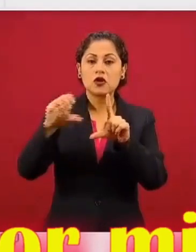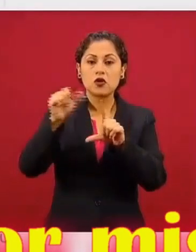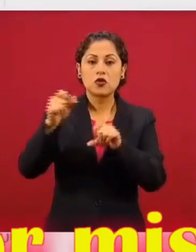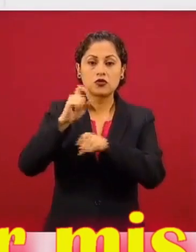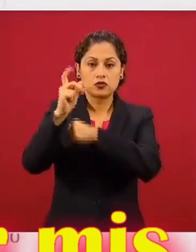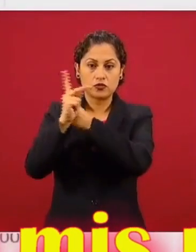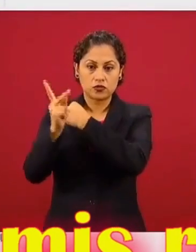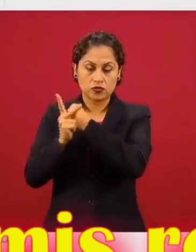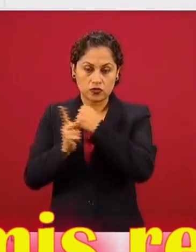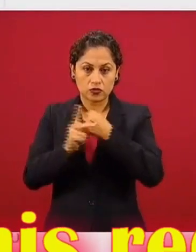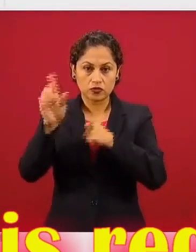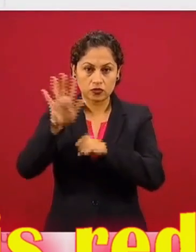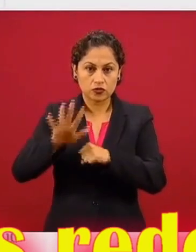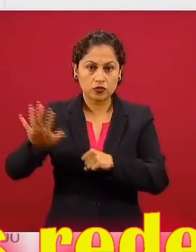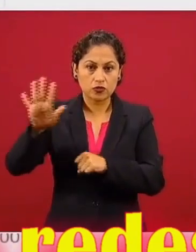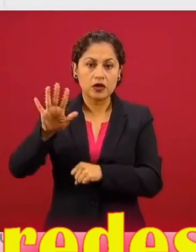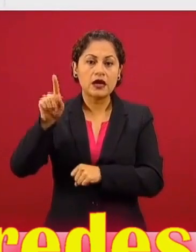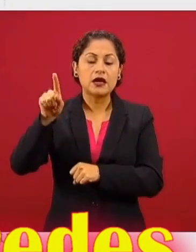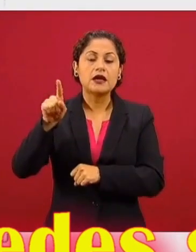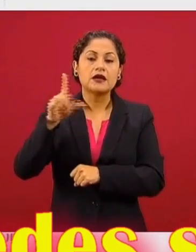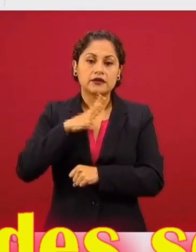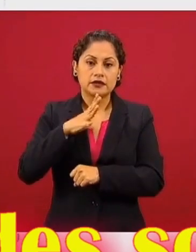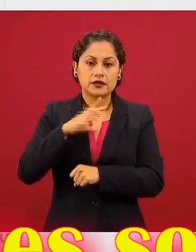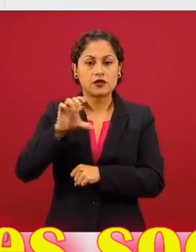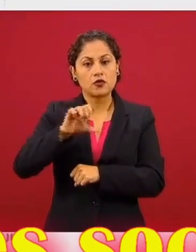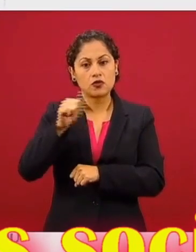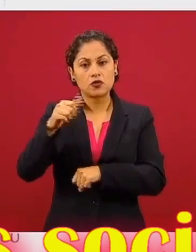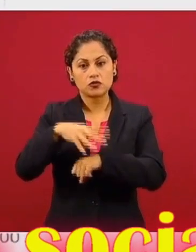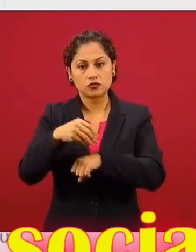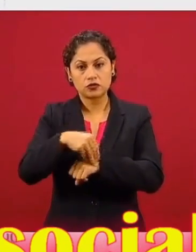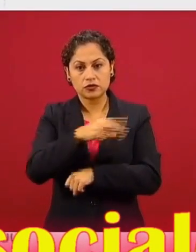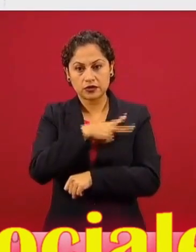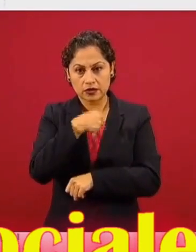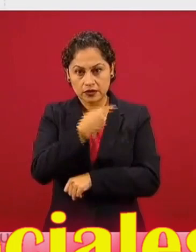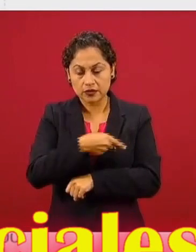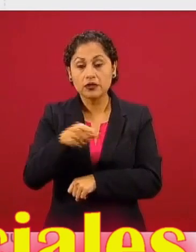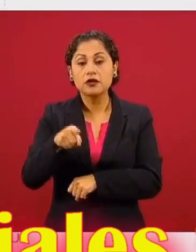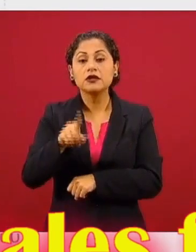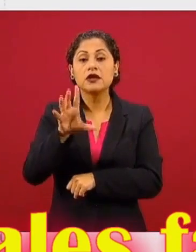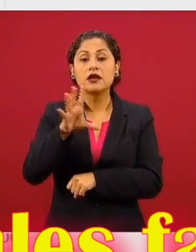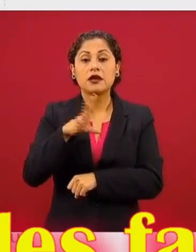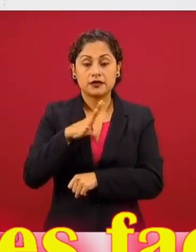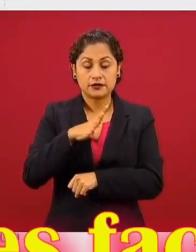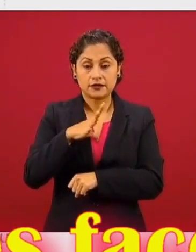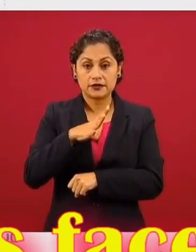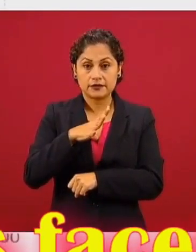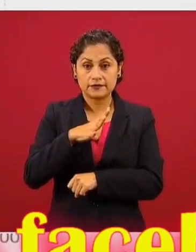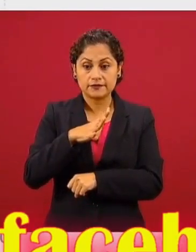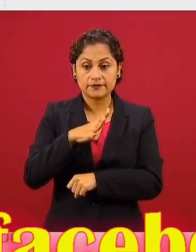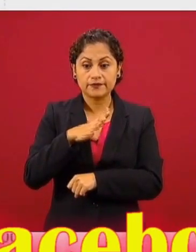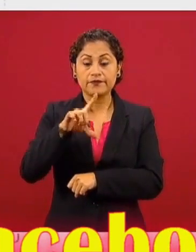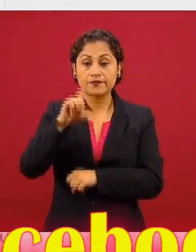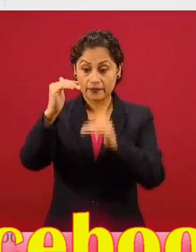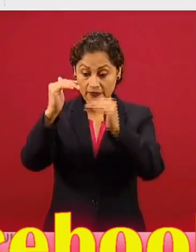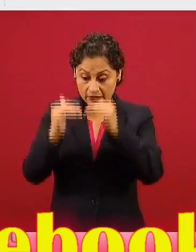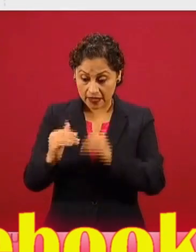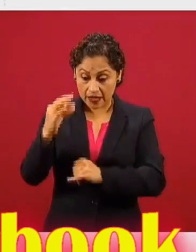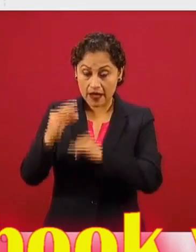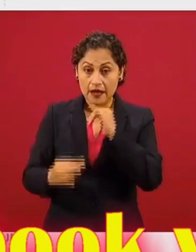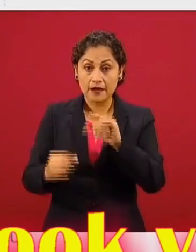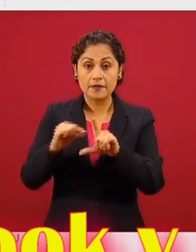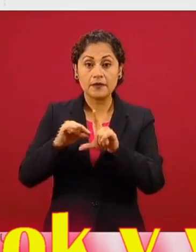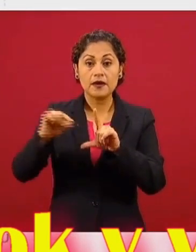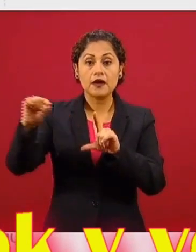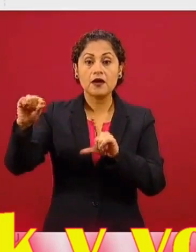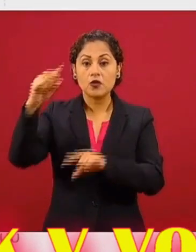carga de enfermedad. Enseguida están Suiza y Suecia, y en medio de Suiza y Suecia podemos ver la trayectoria de México. México ha